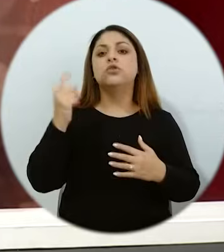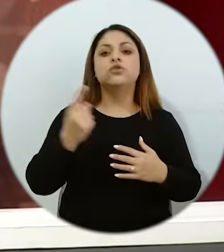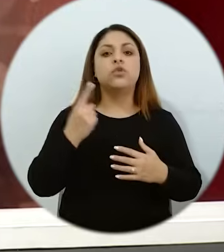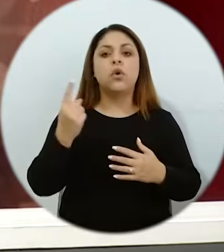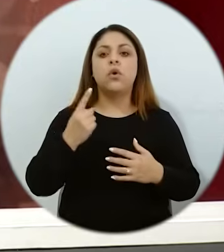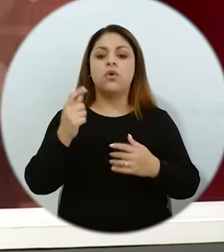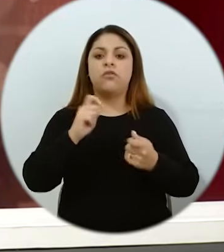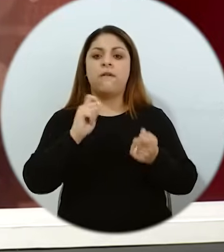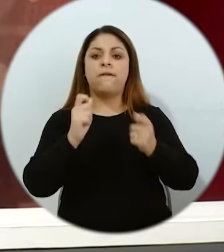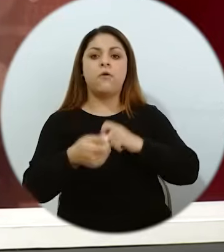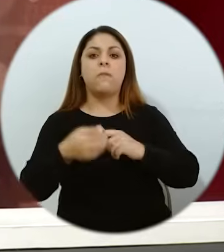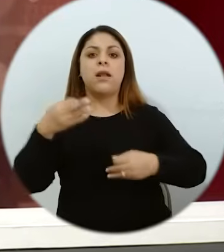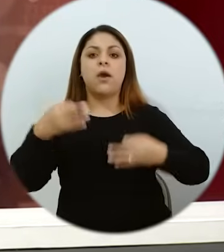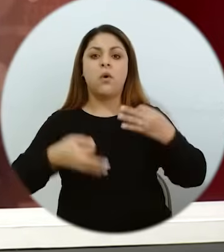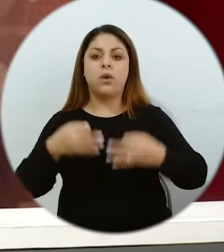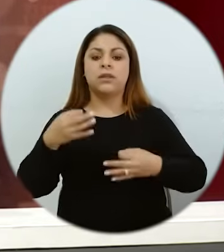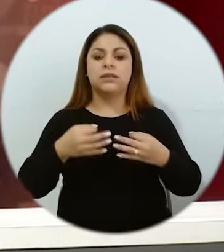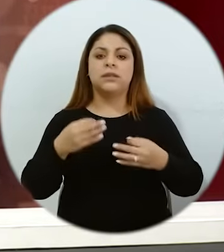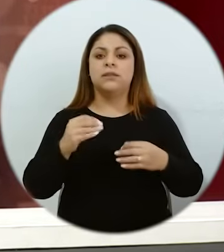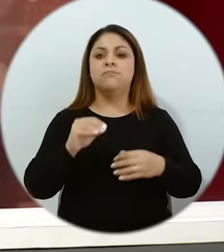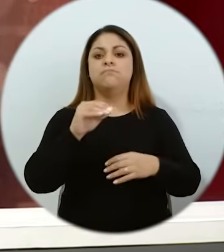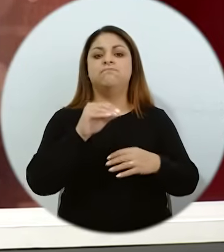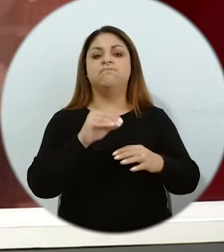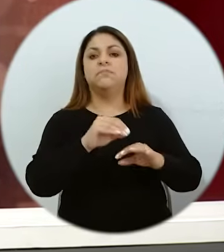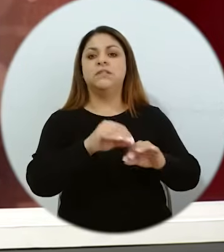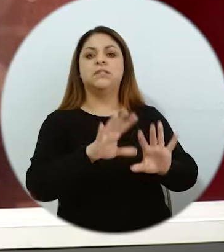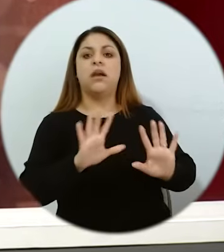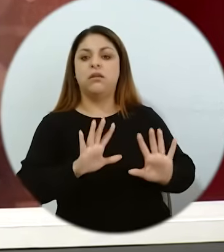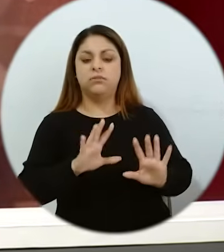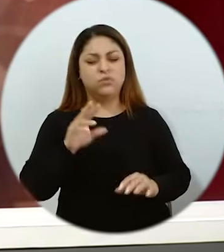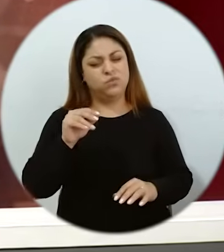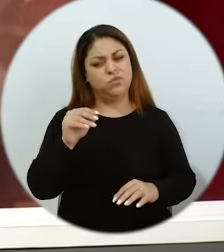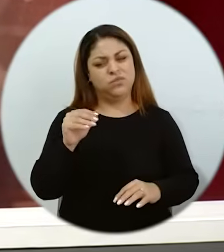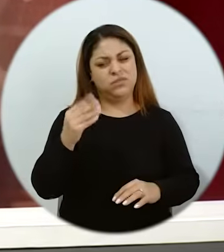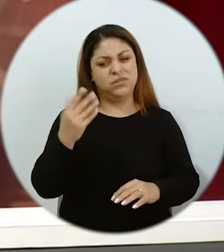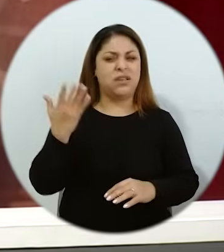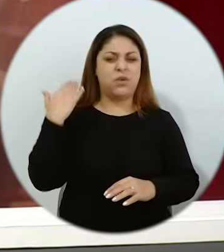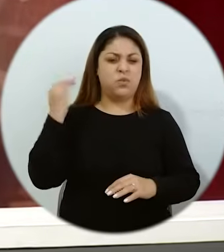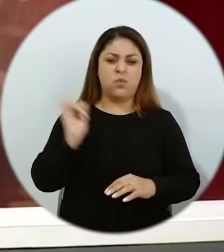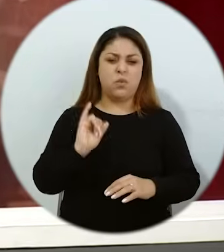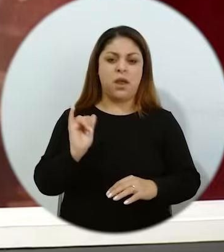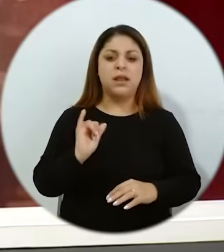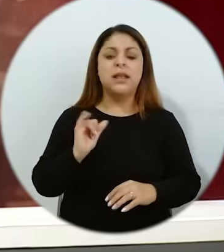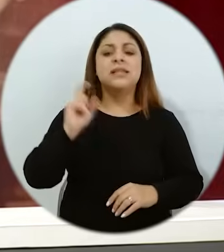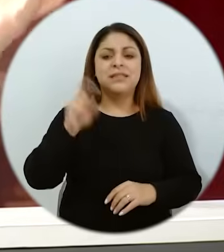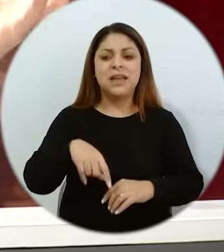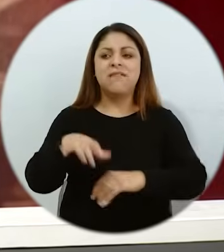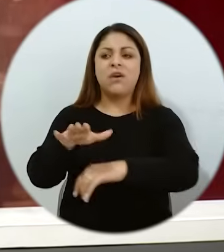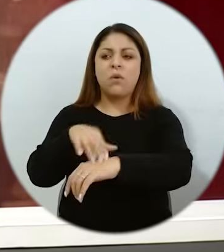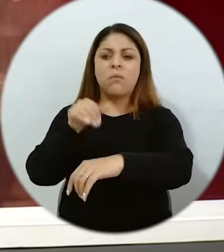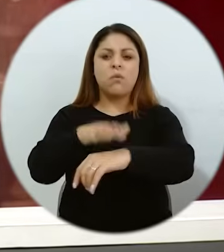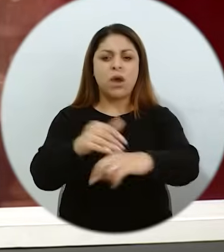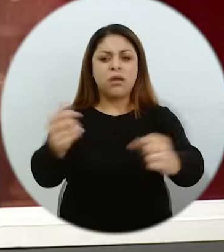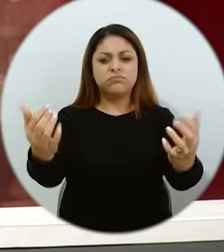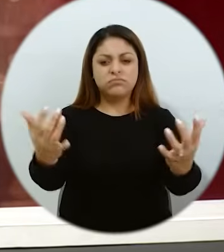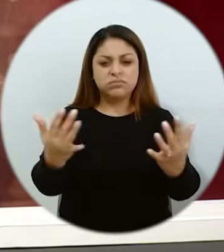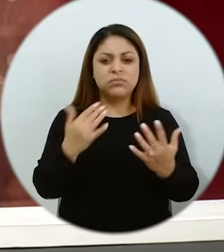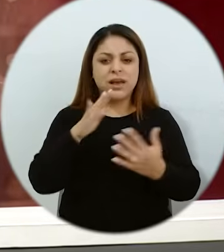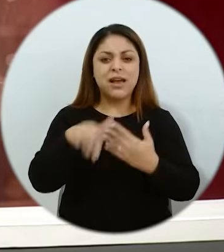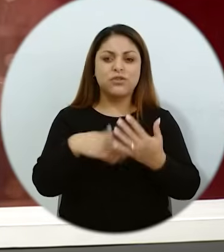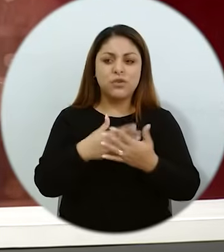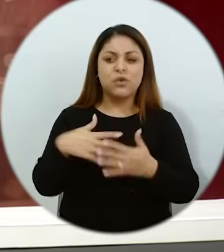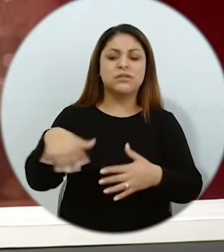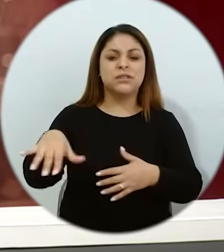sacar la reforma a la Corte y ponerlas ahí, ya no estamos en ese tiempo. Tiene que convocar a todos los